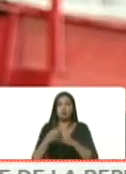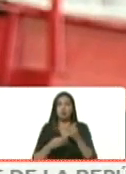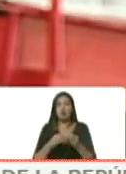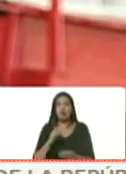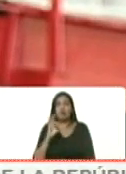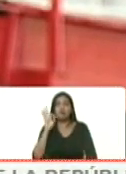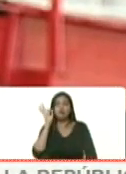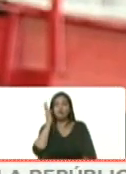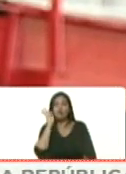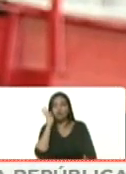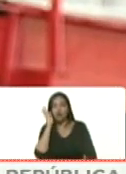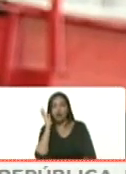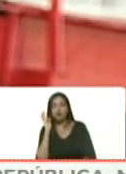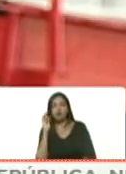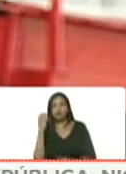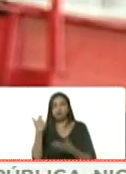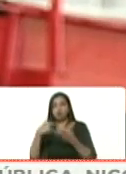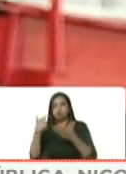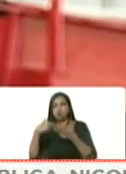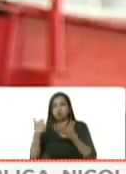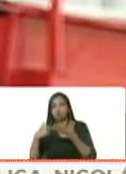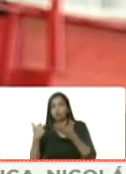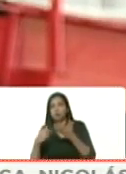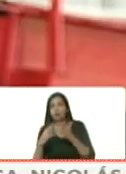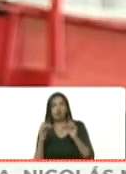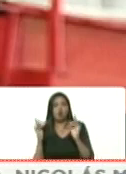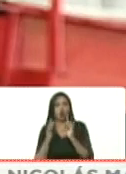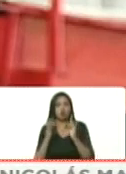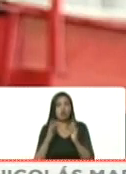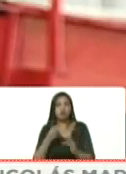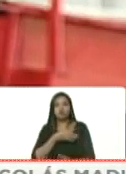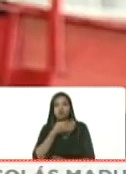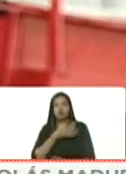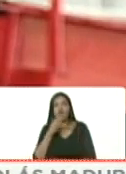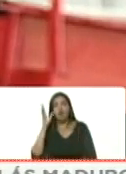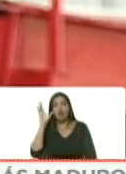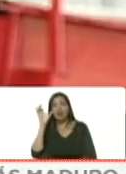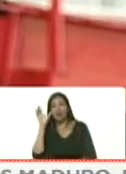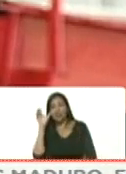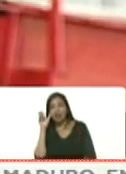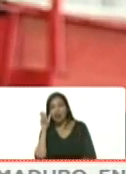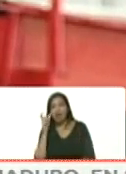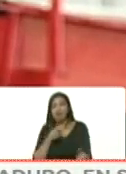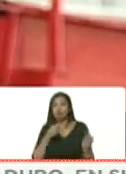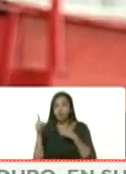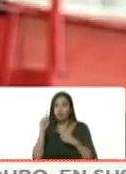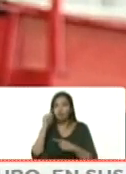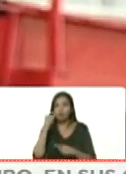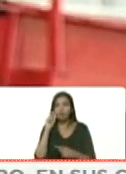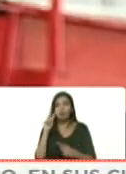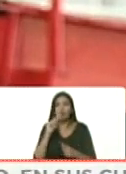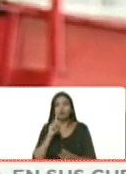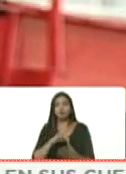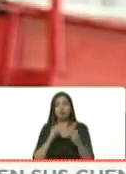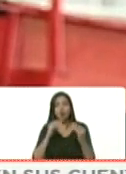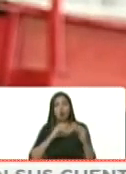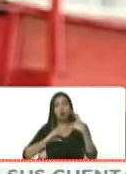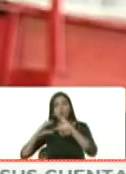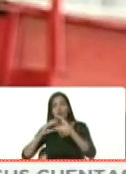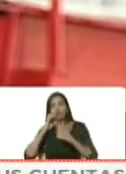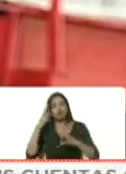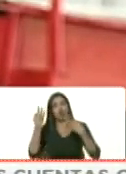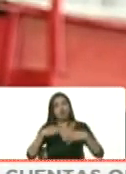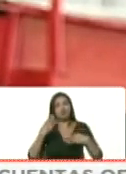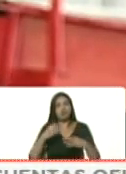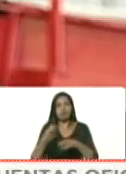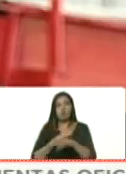Facebook Live, Periscope, YouTube, Instagram y Twitter. Vamos a ver, este es el comunicado oficial